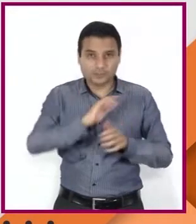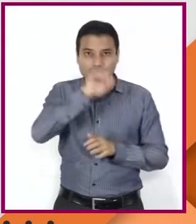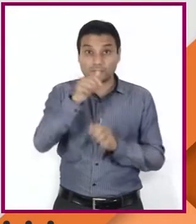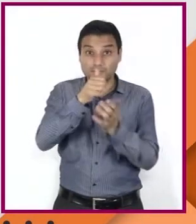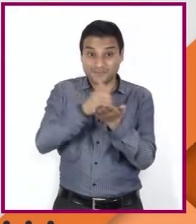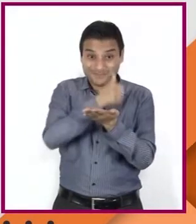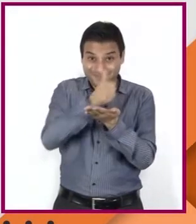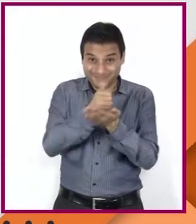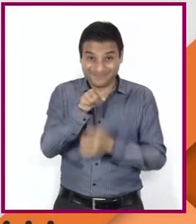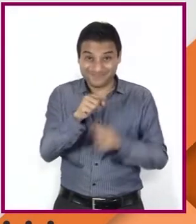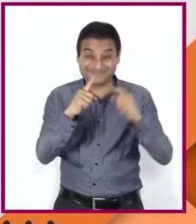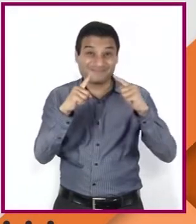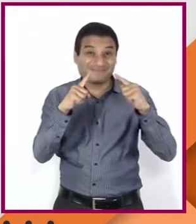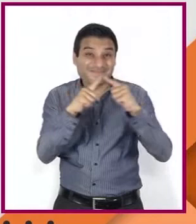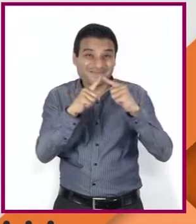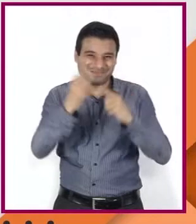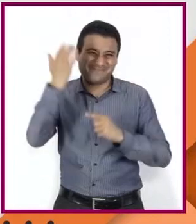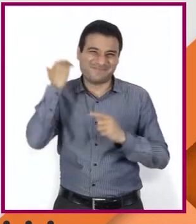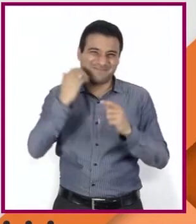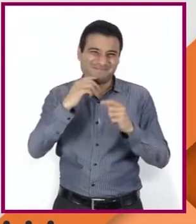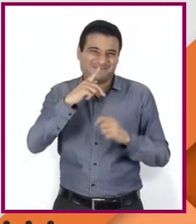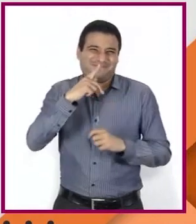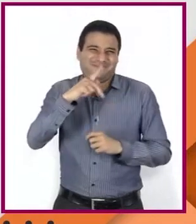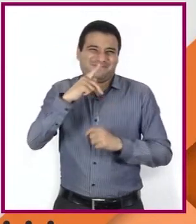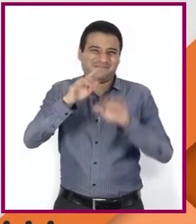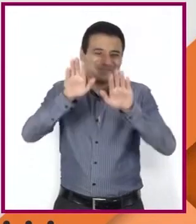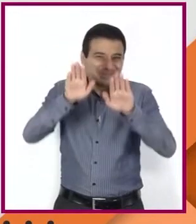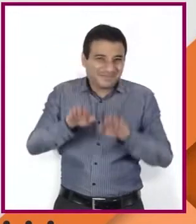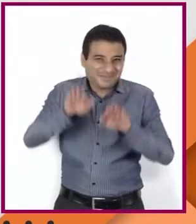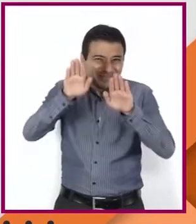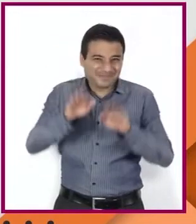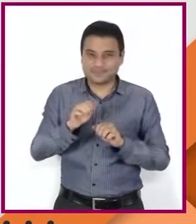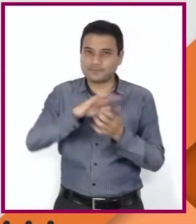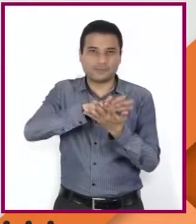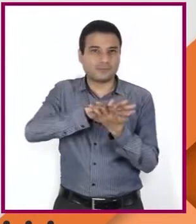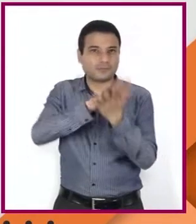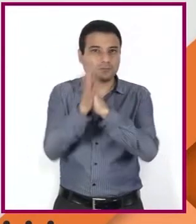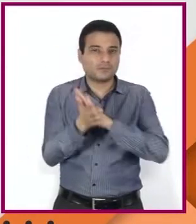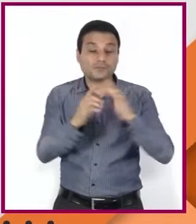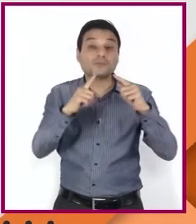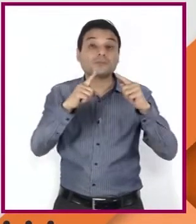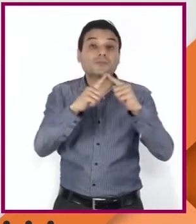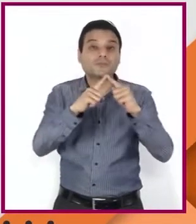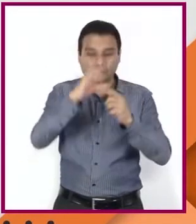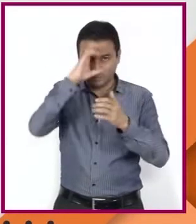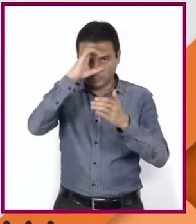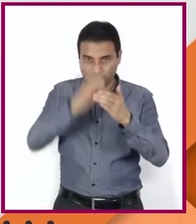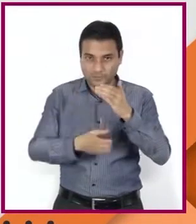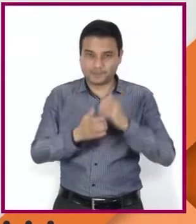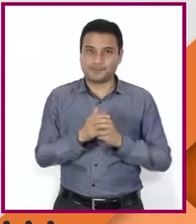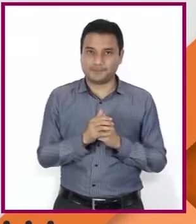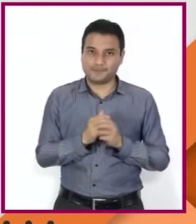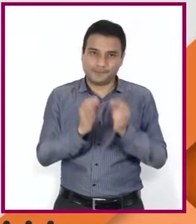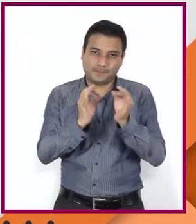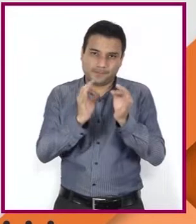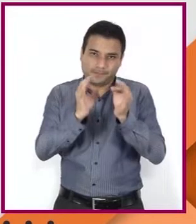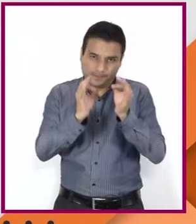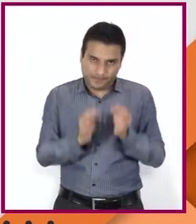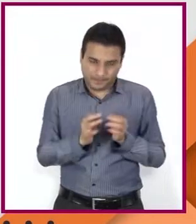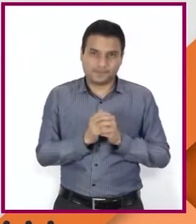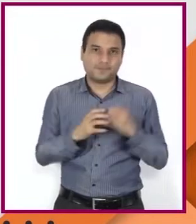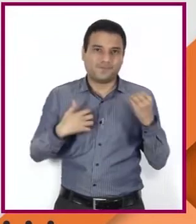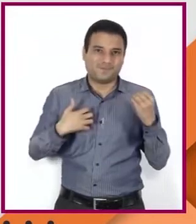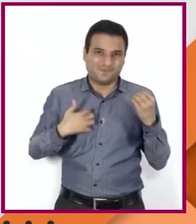las mezquitas, lugares de culto de los creyentes de Mahoma, en iglesias cristianas, como fue el caso de la mezquita de Córdoba o la de Sevilla.